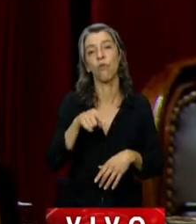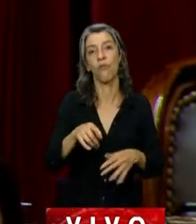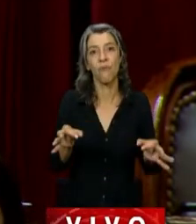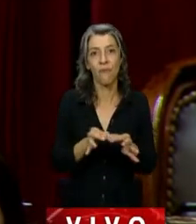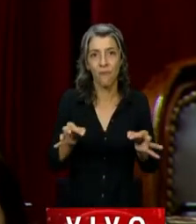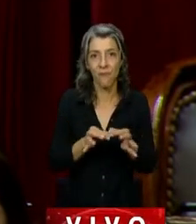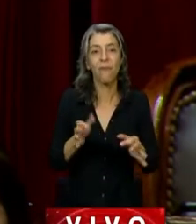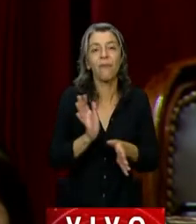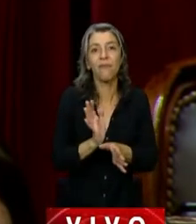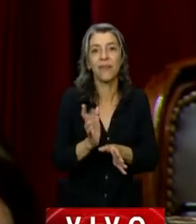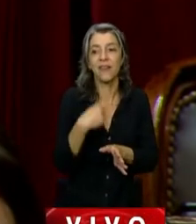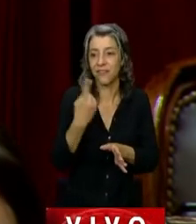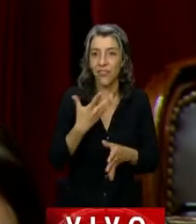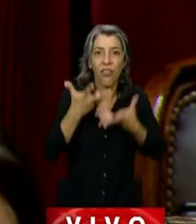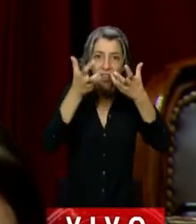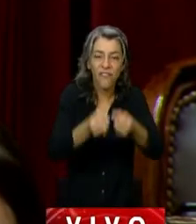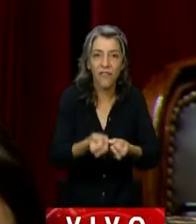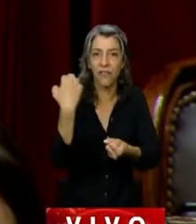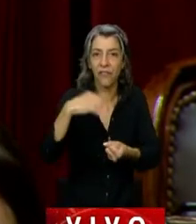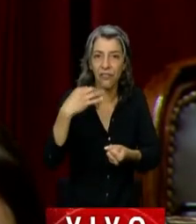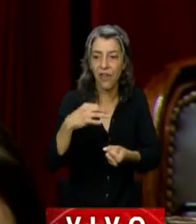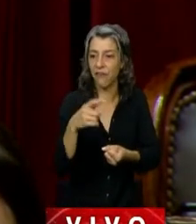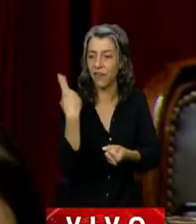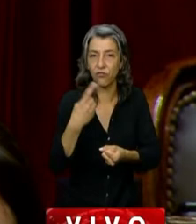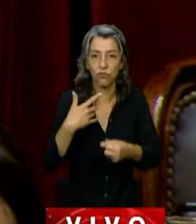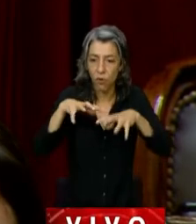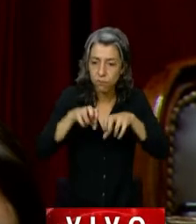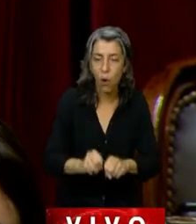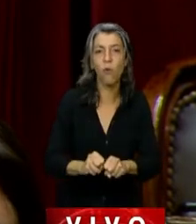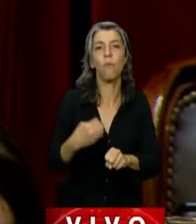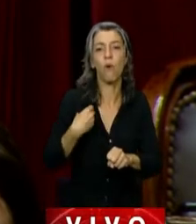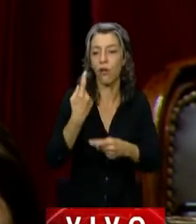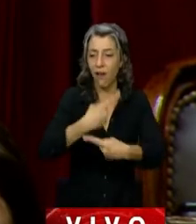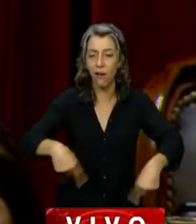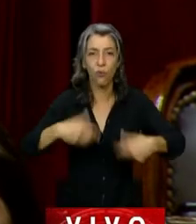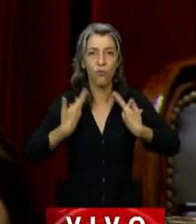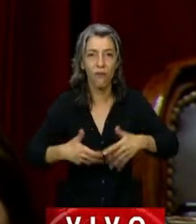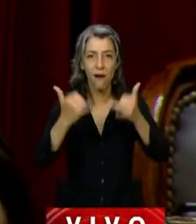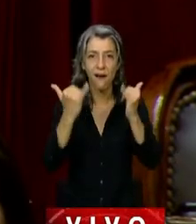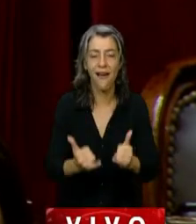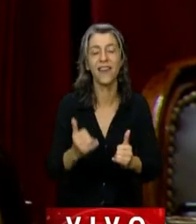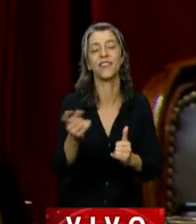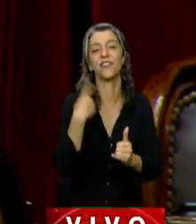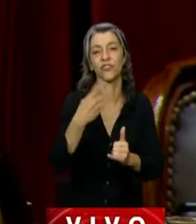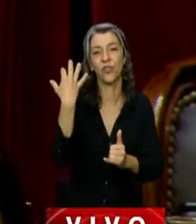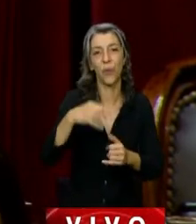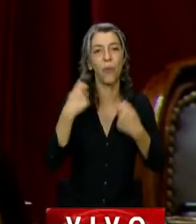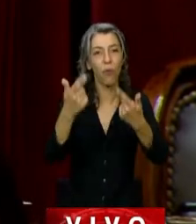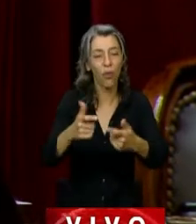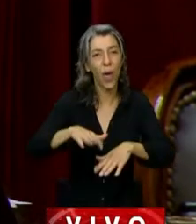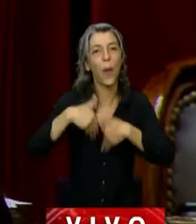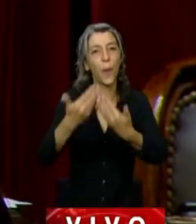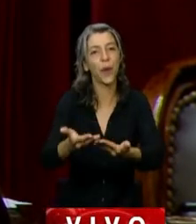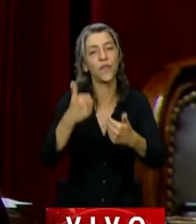soberanía en ese lugar, defender los recursos que tenemos, recursos naturales, y esto se hace sosteniendo estas ventajas